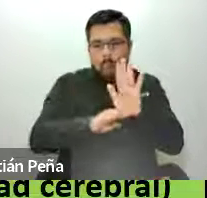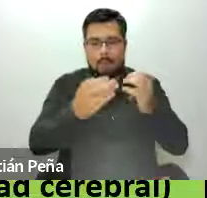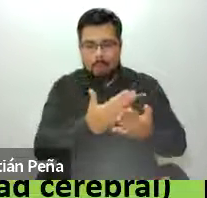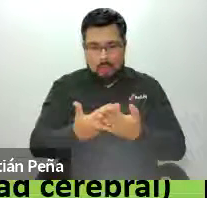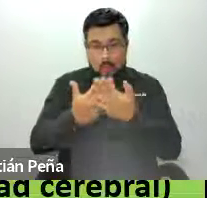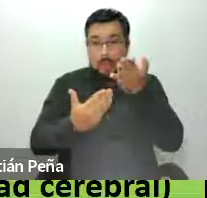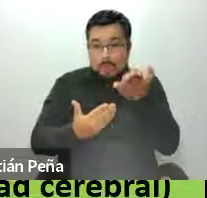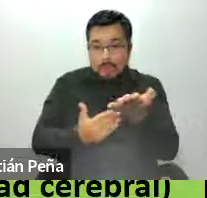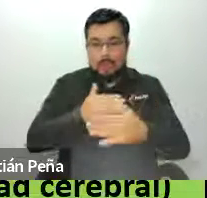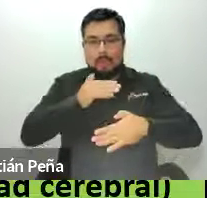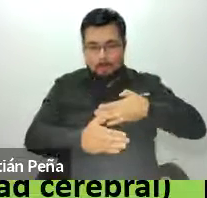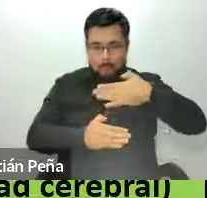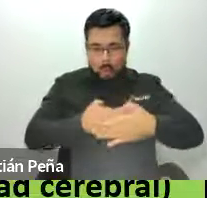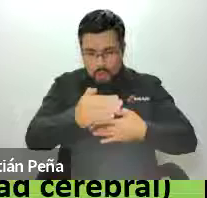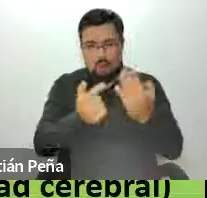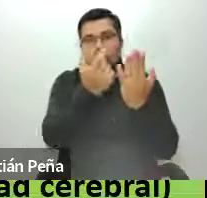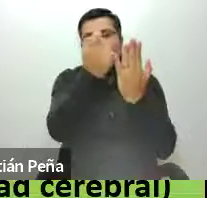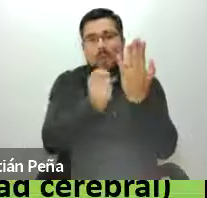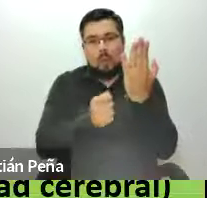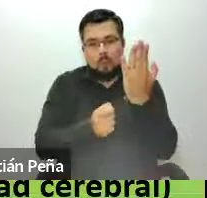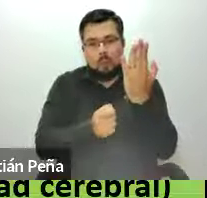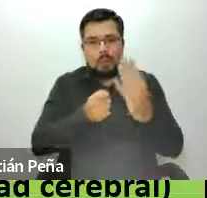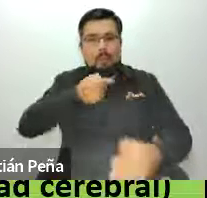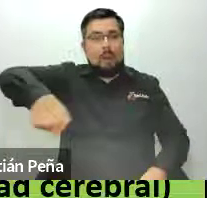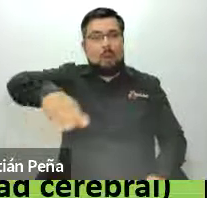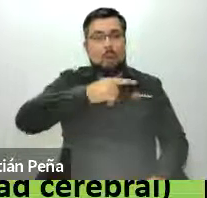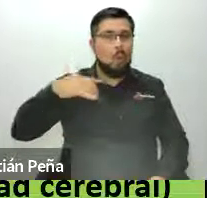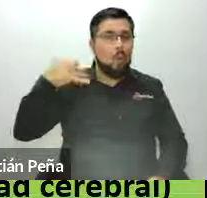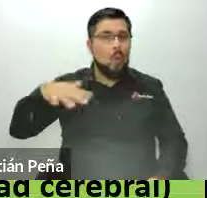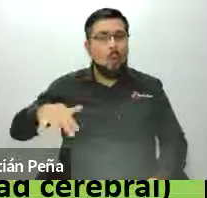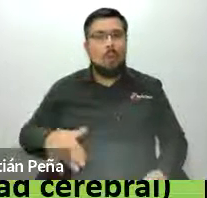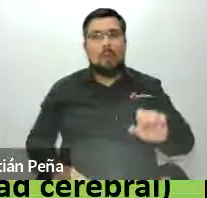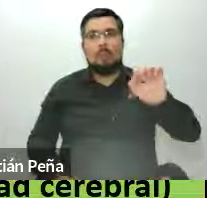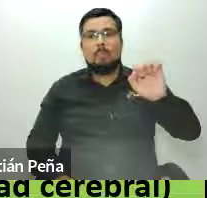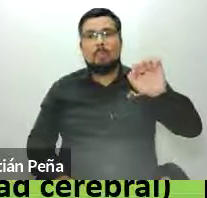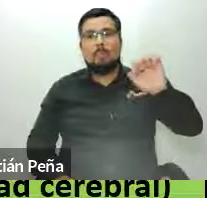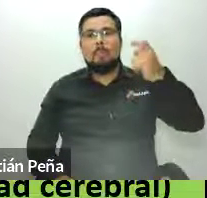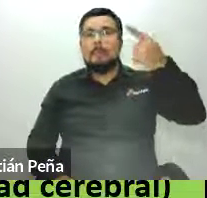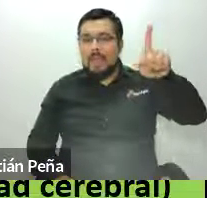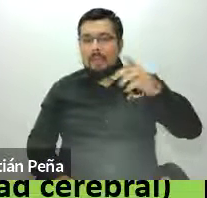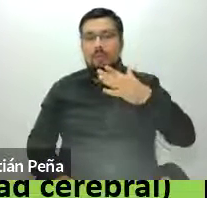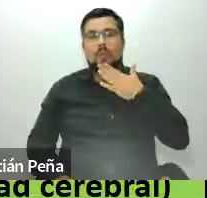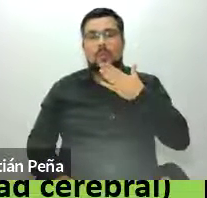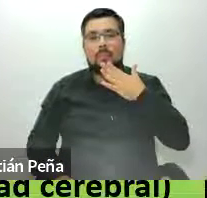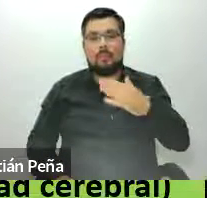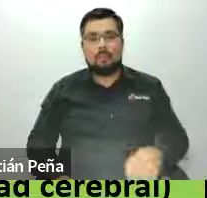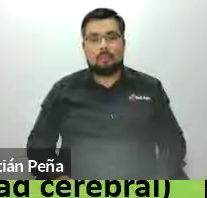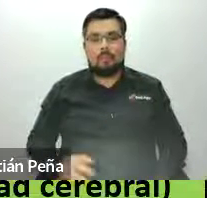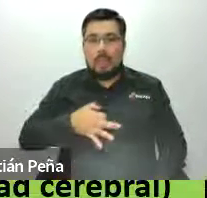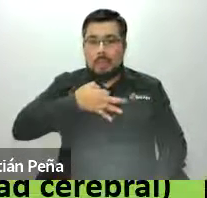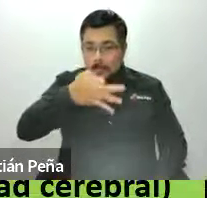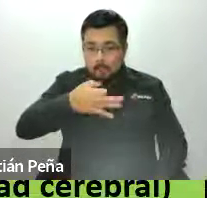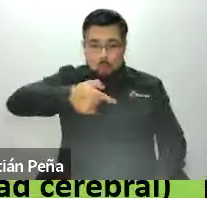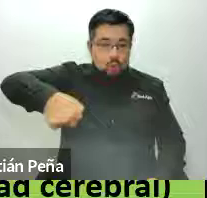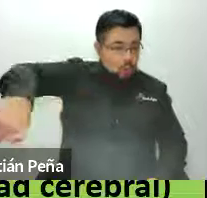nosotros era muy, muy esencial. Pero también dijimos, nosotros como profesionales de la educación